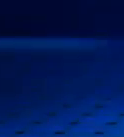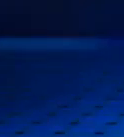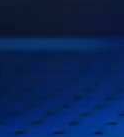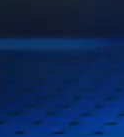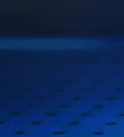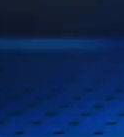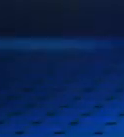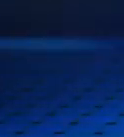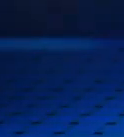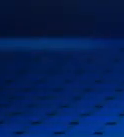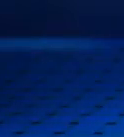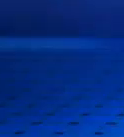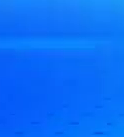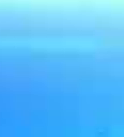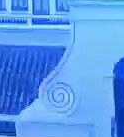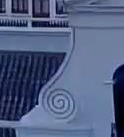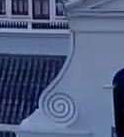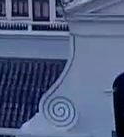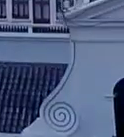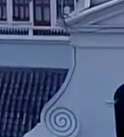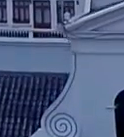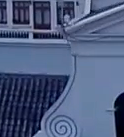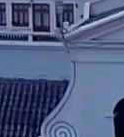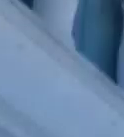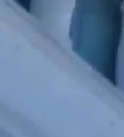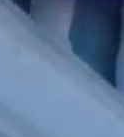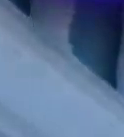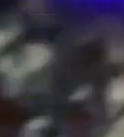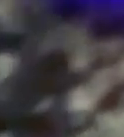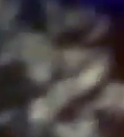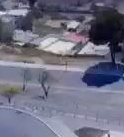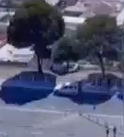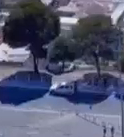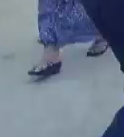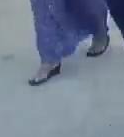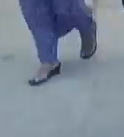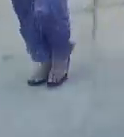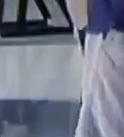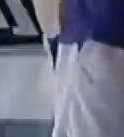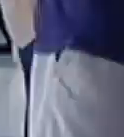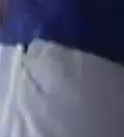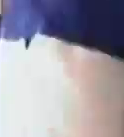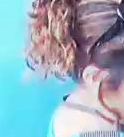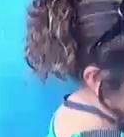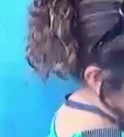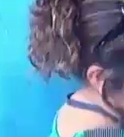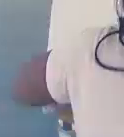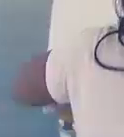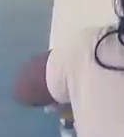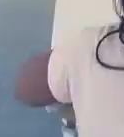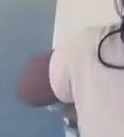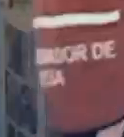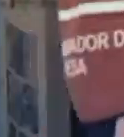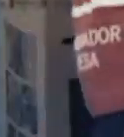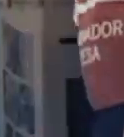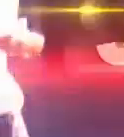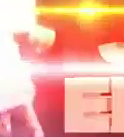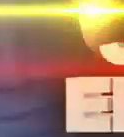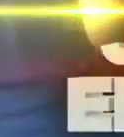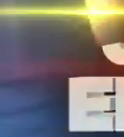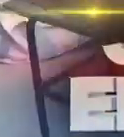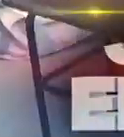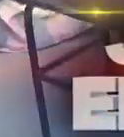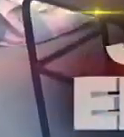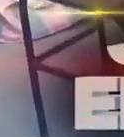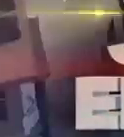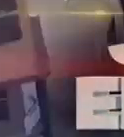Este domingo, siga junto a TVC paso a paso el transcurso de la jornada